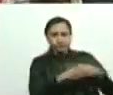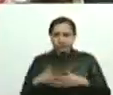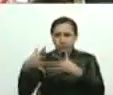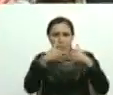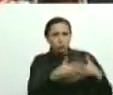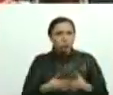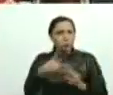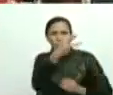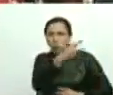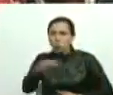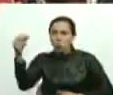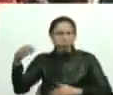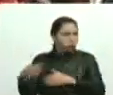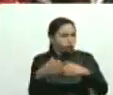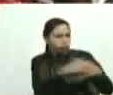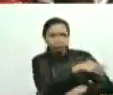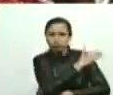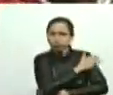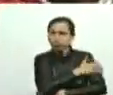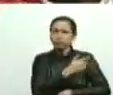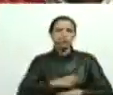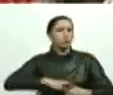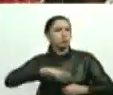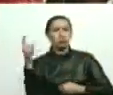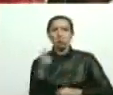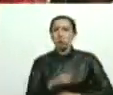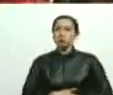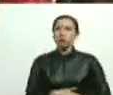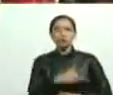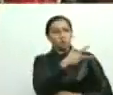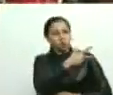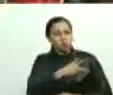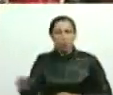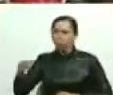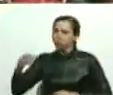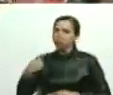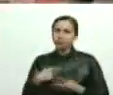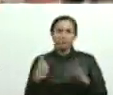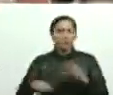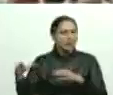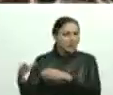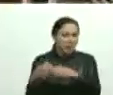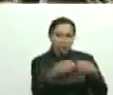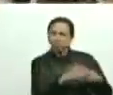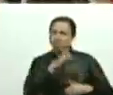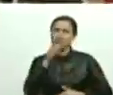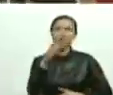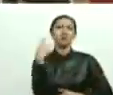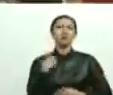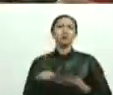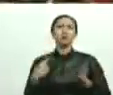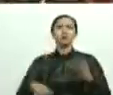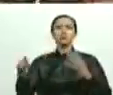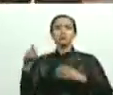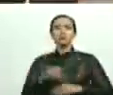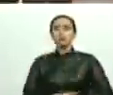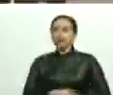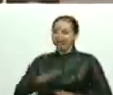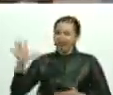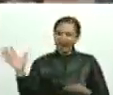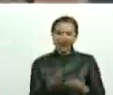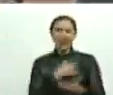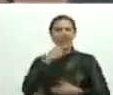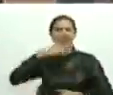a los pelucones, y no junto a los burócratas, y no junto a grupos y grupetes que le quitan el poder al